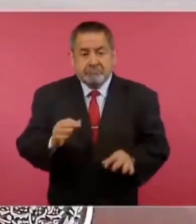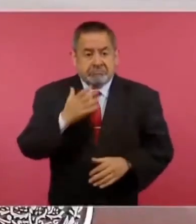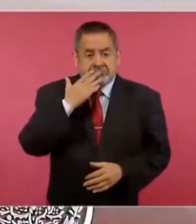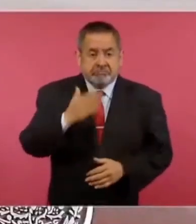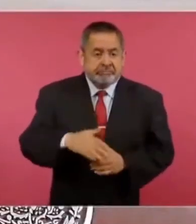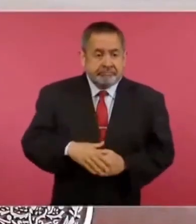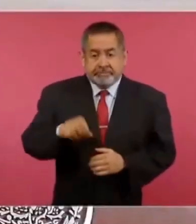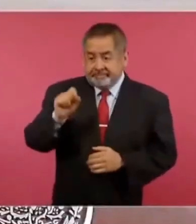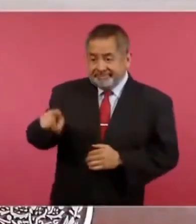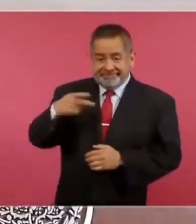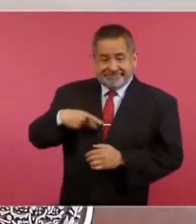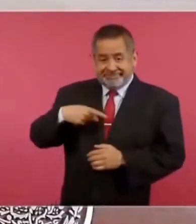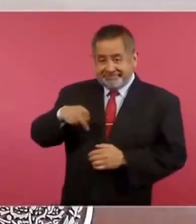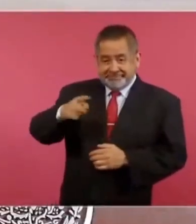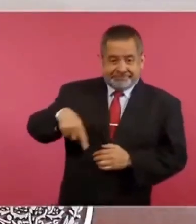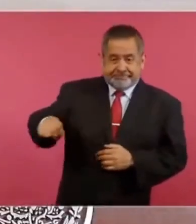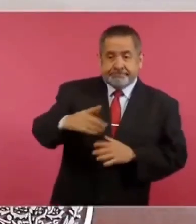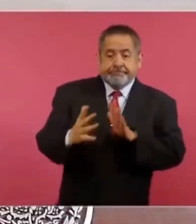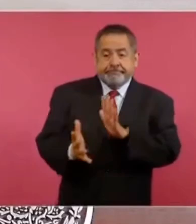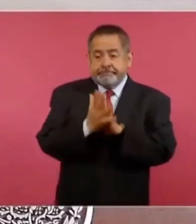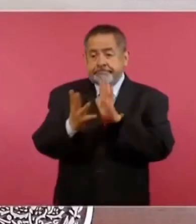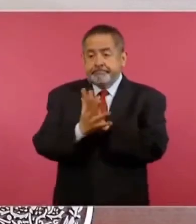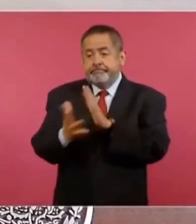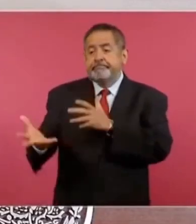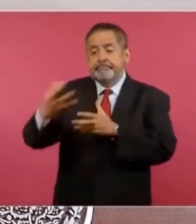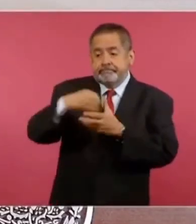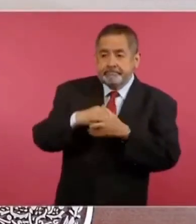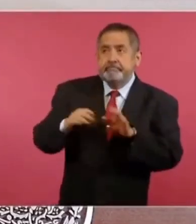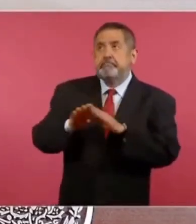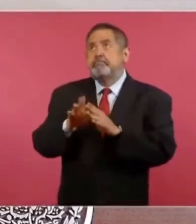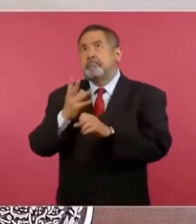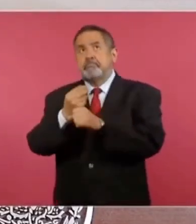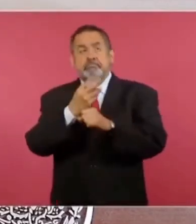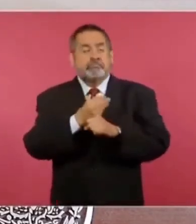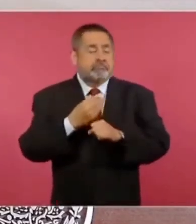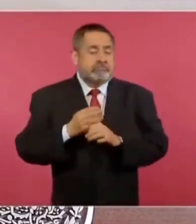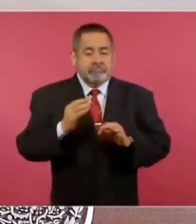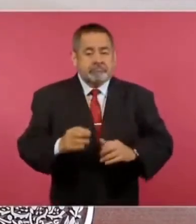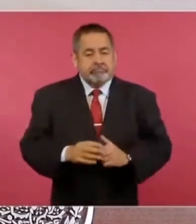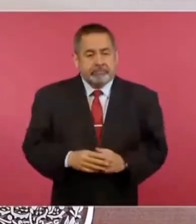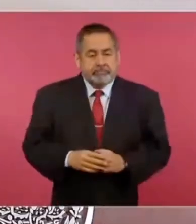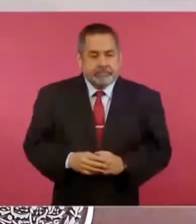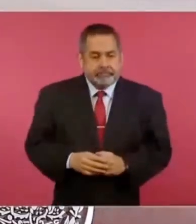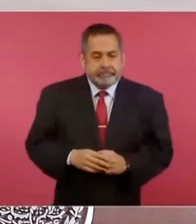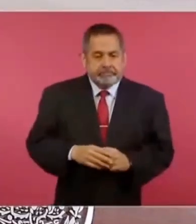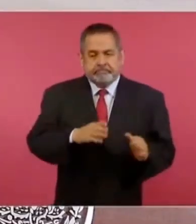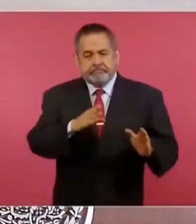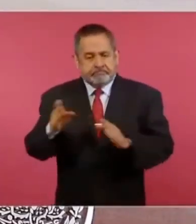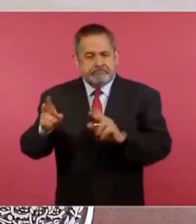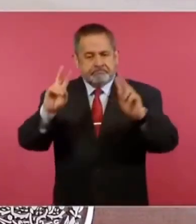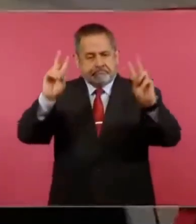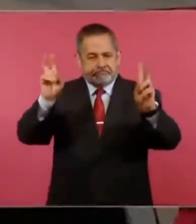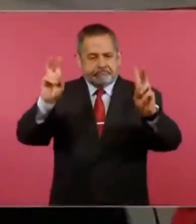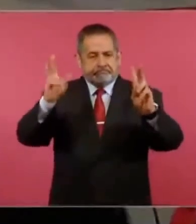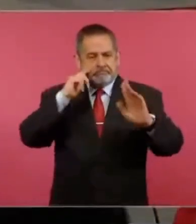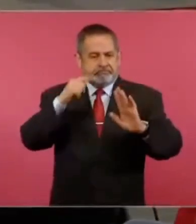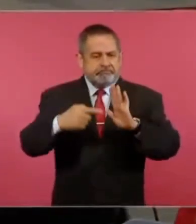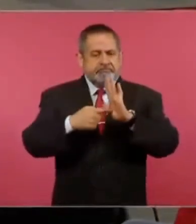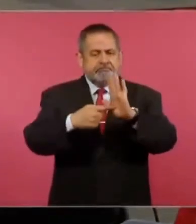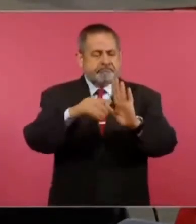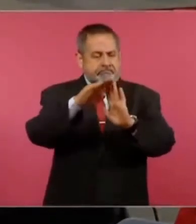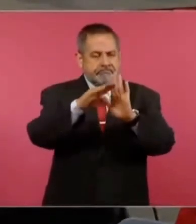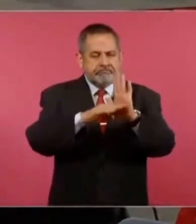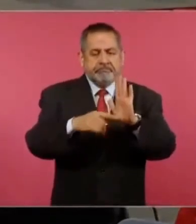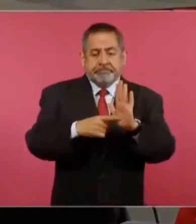la propia población se involucra en este proceso. El siguiente tema que queremos